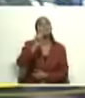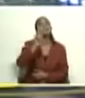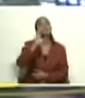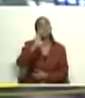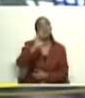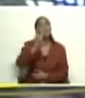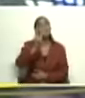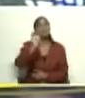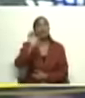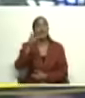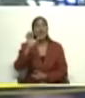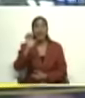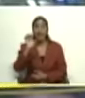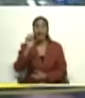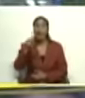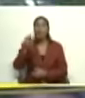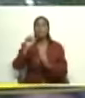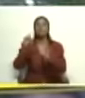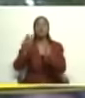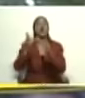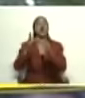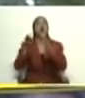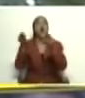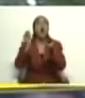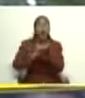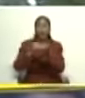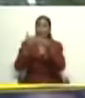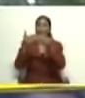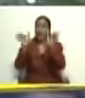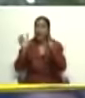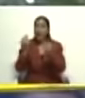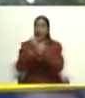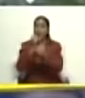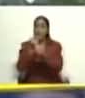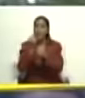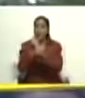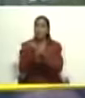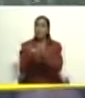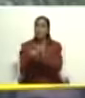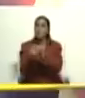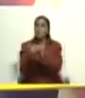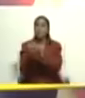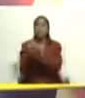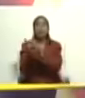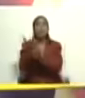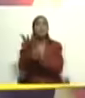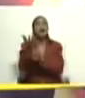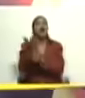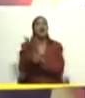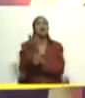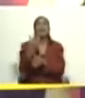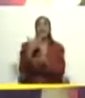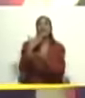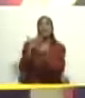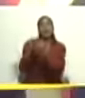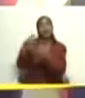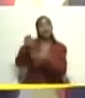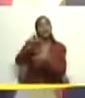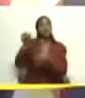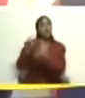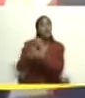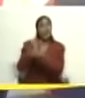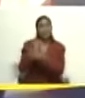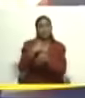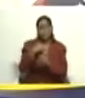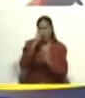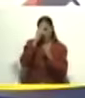trabajadores, y tenían tantas canas como yo. Y eso fue factible hacerlo gracias a los trabajadores. Es por ello que yo quiero hacerle un reconocimiento a toda